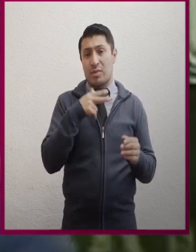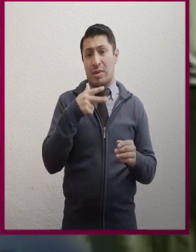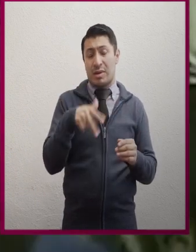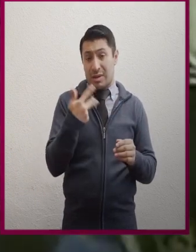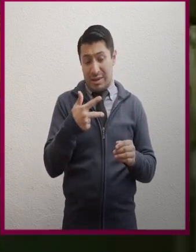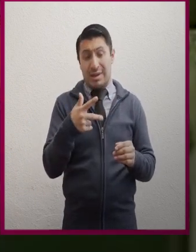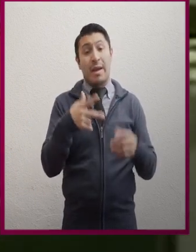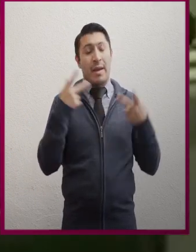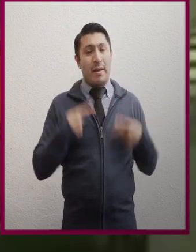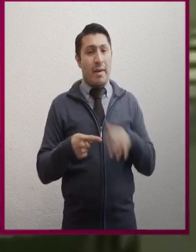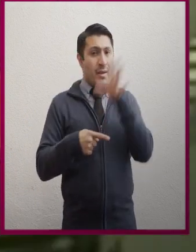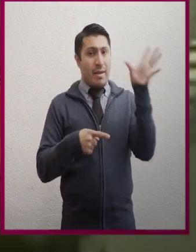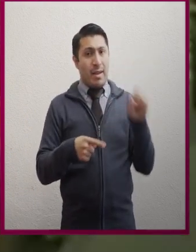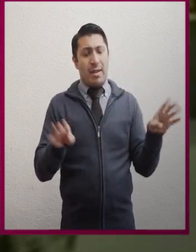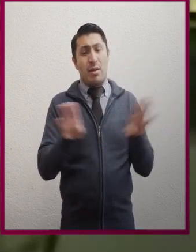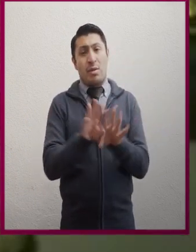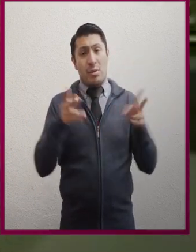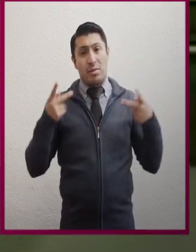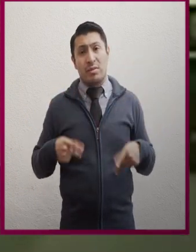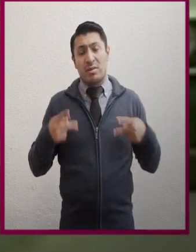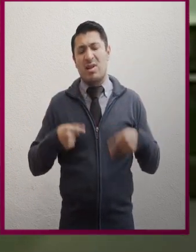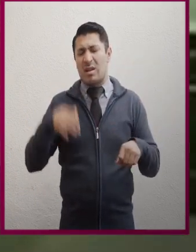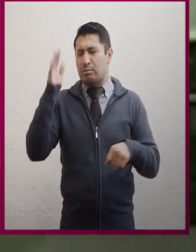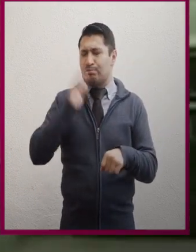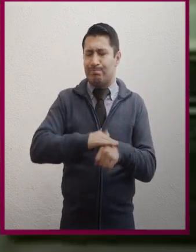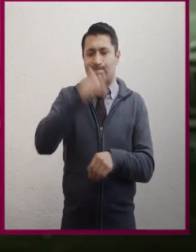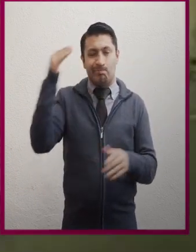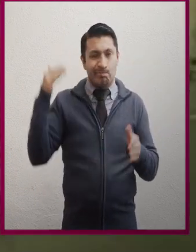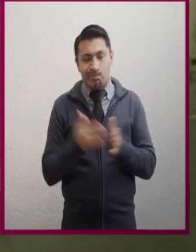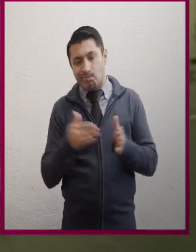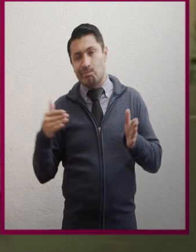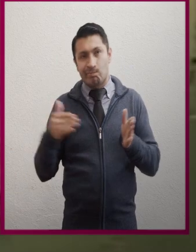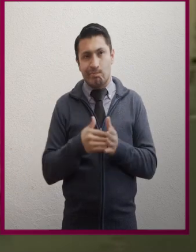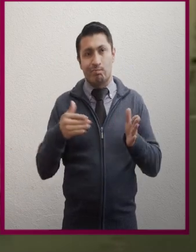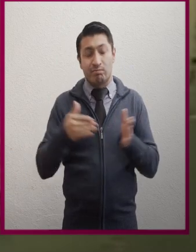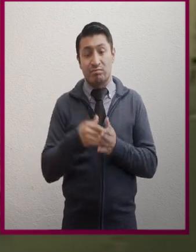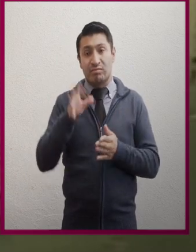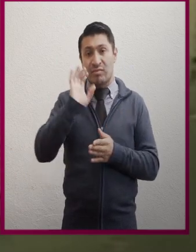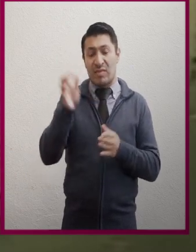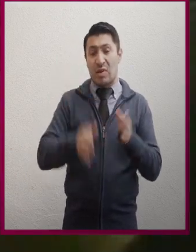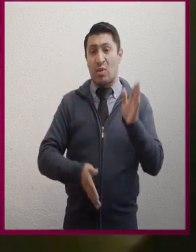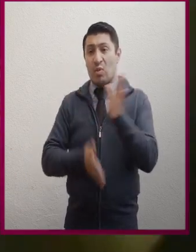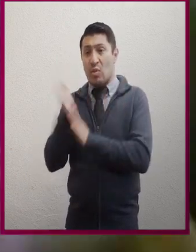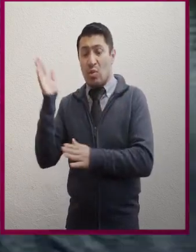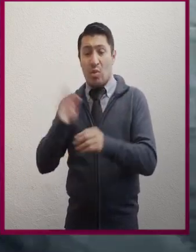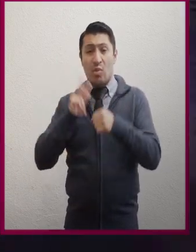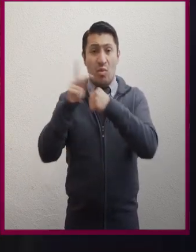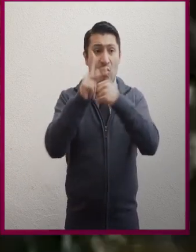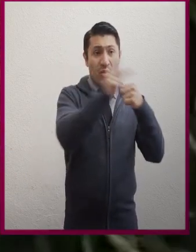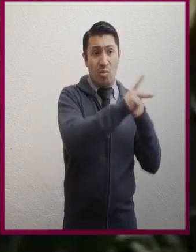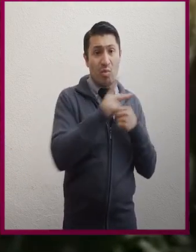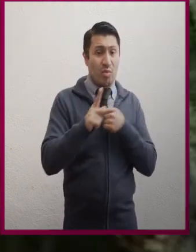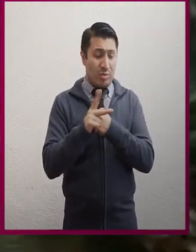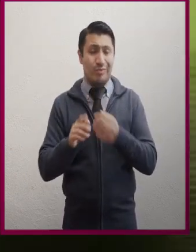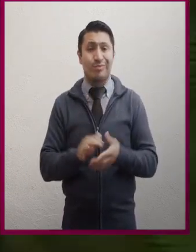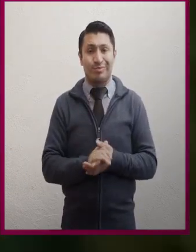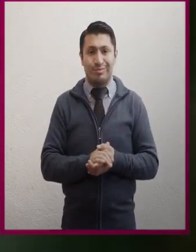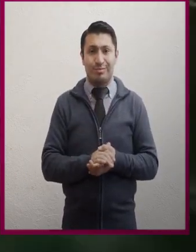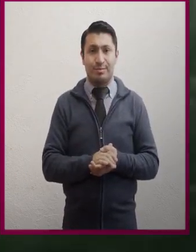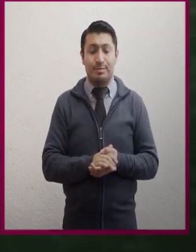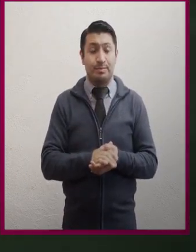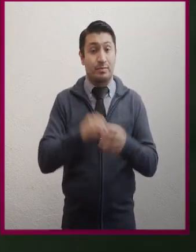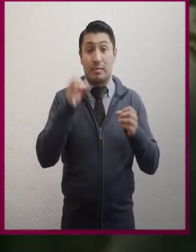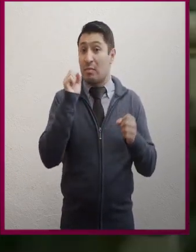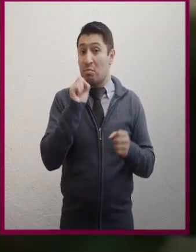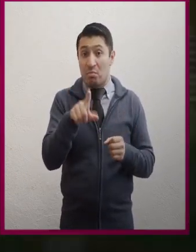en 2013, los africanos son de las personas que más restricciones enfrentan a la hora de desplazarse de un país a